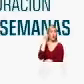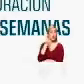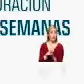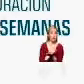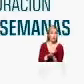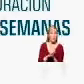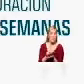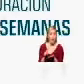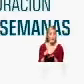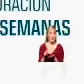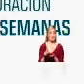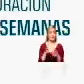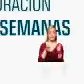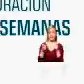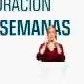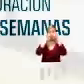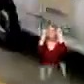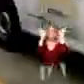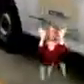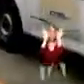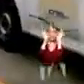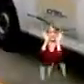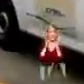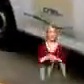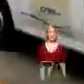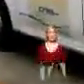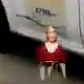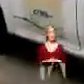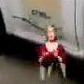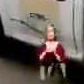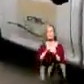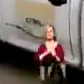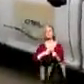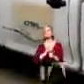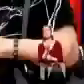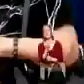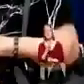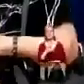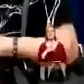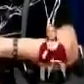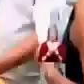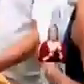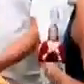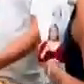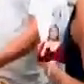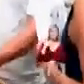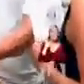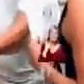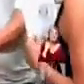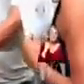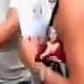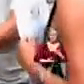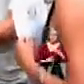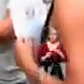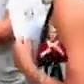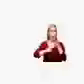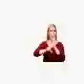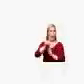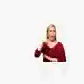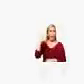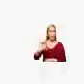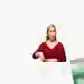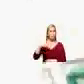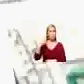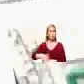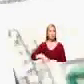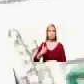solo 2 semanas en frente de la empresa pública. El principal problema de CNEL lo sintieron los ciudadanos en el alza injustificado de las tarifas,